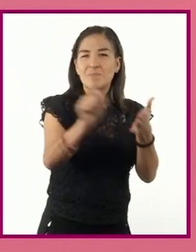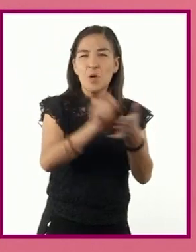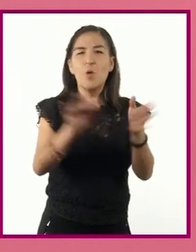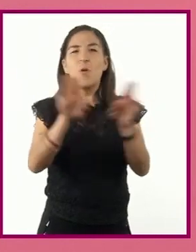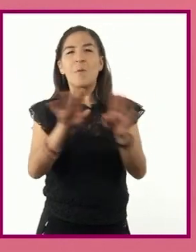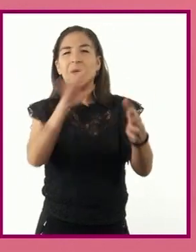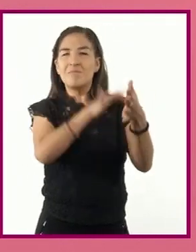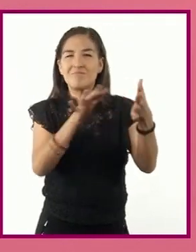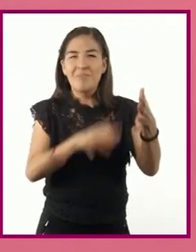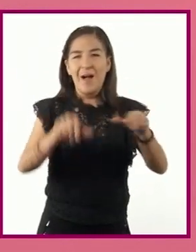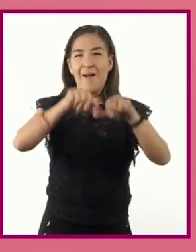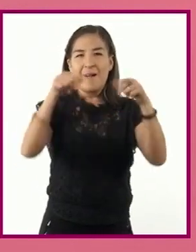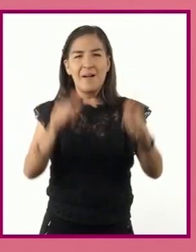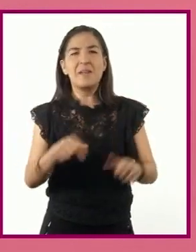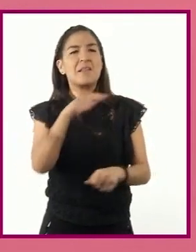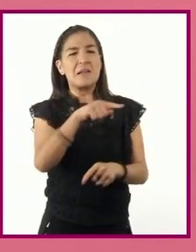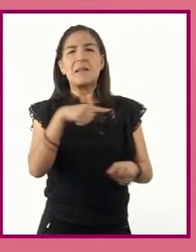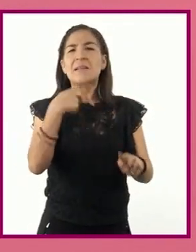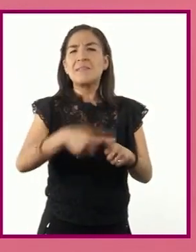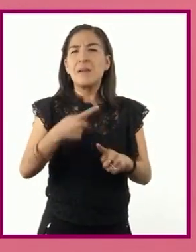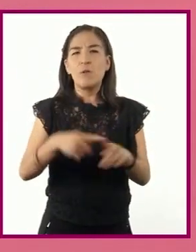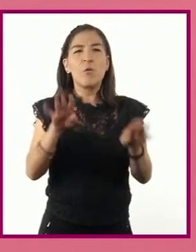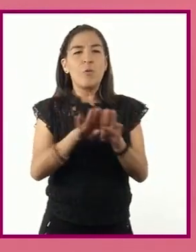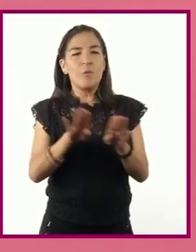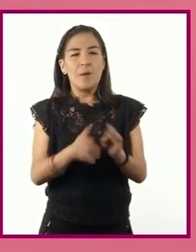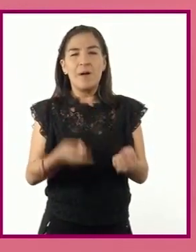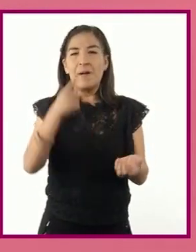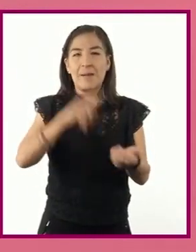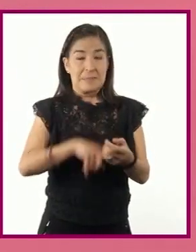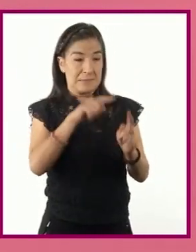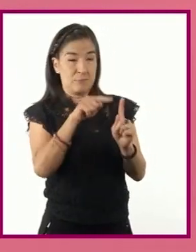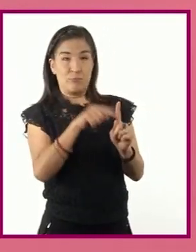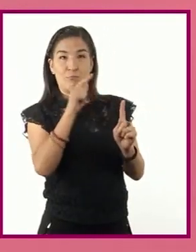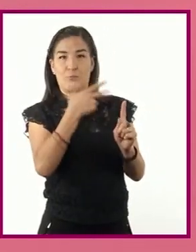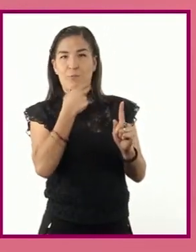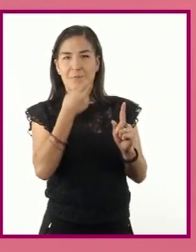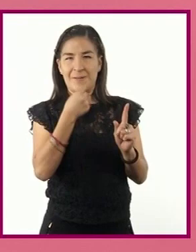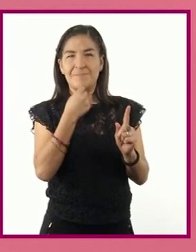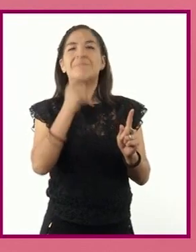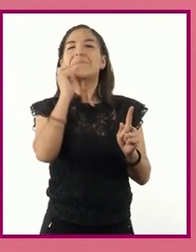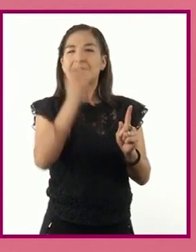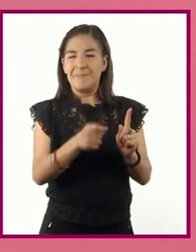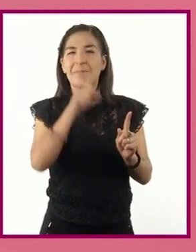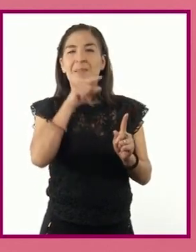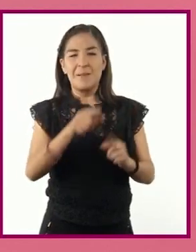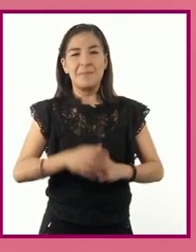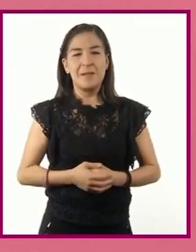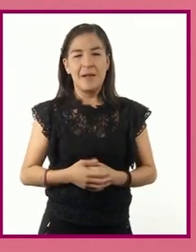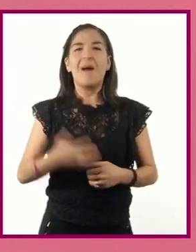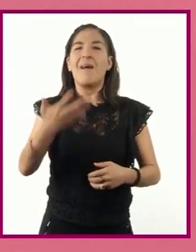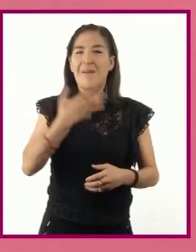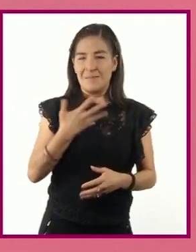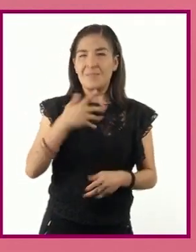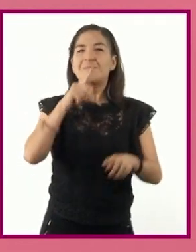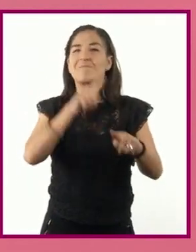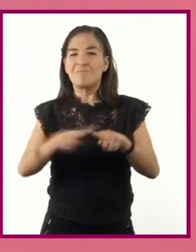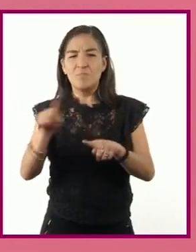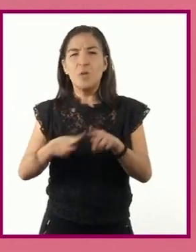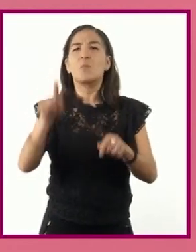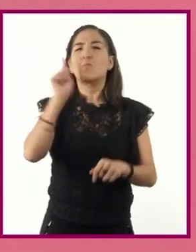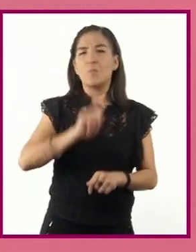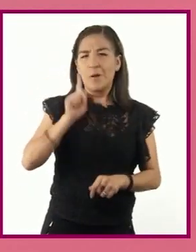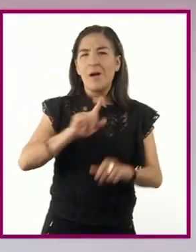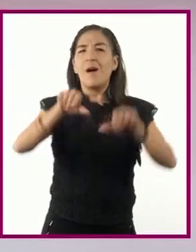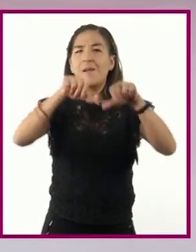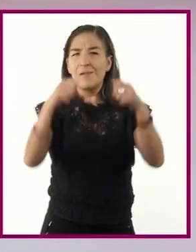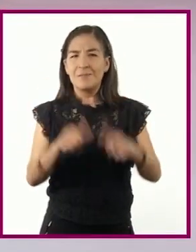artísticas normalmente no las cuentan solo incluyéndolos a ellos. Sin embargo, también ha habido y hay muchas artistas